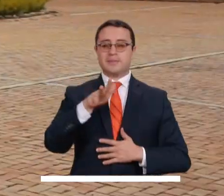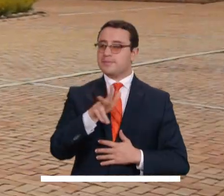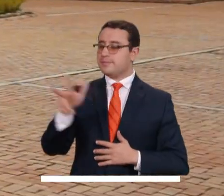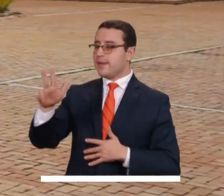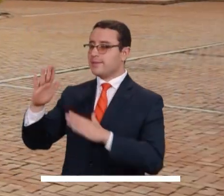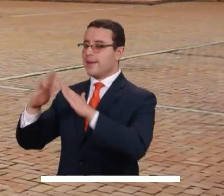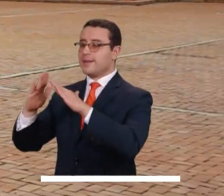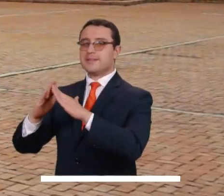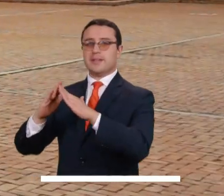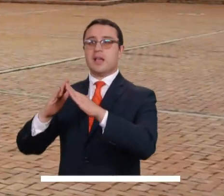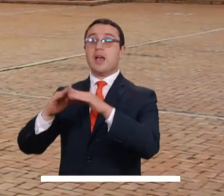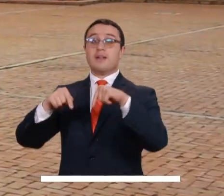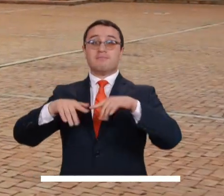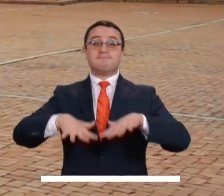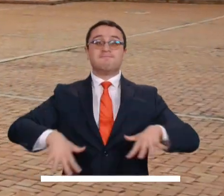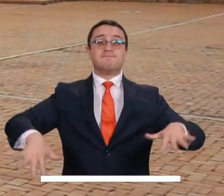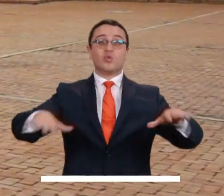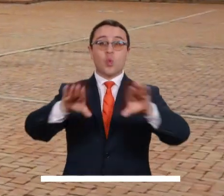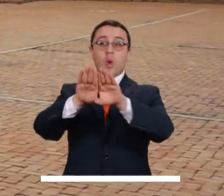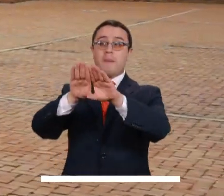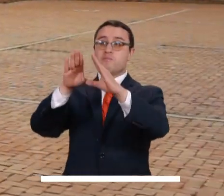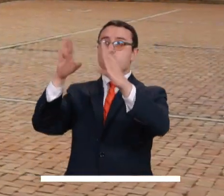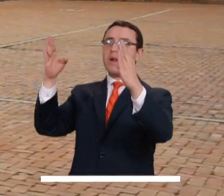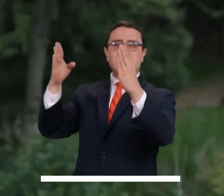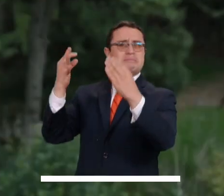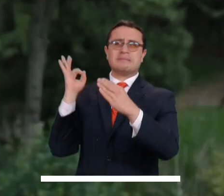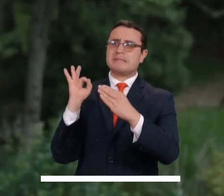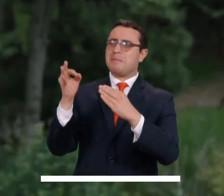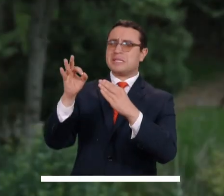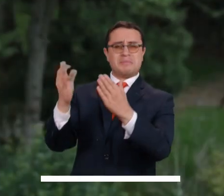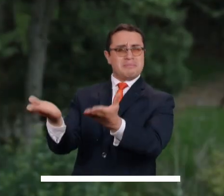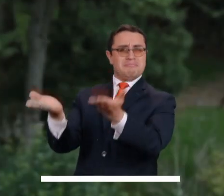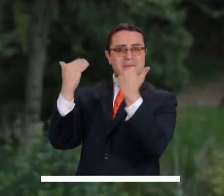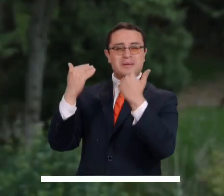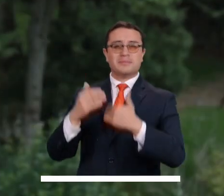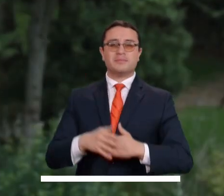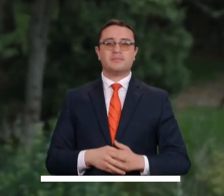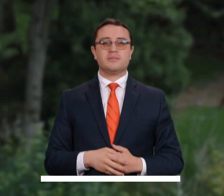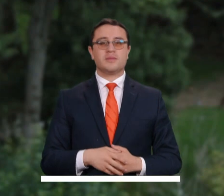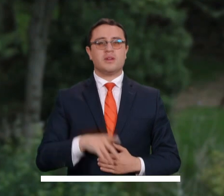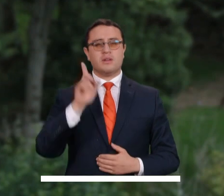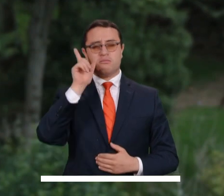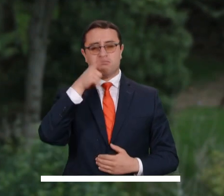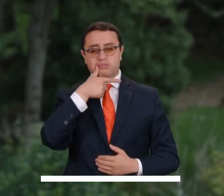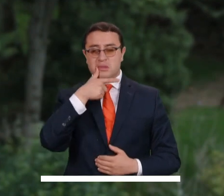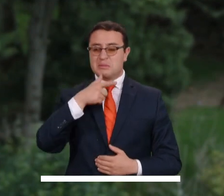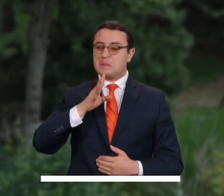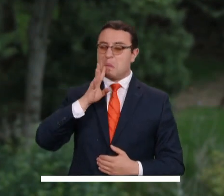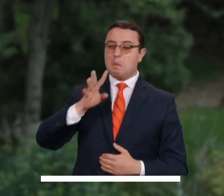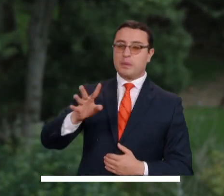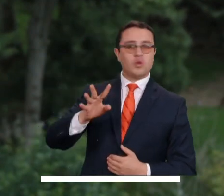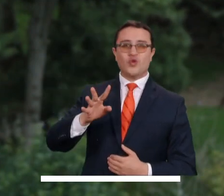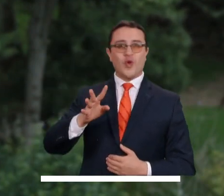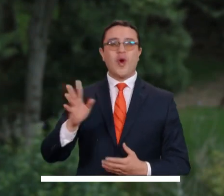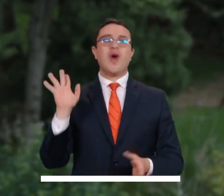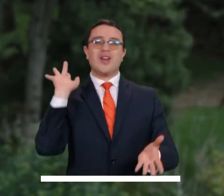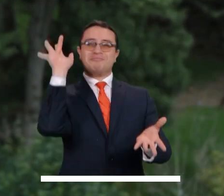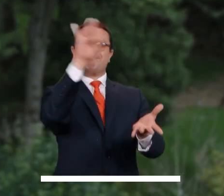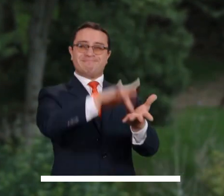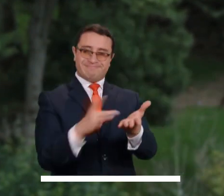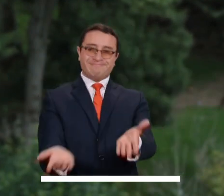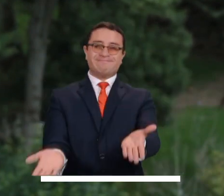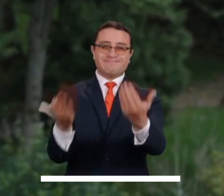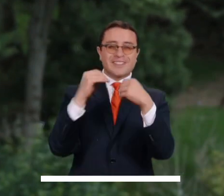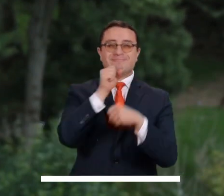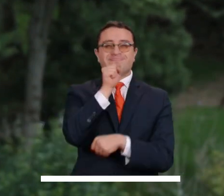casa. Las puertas de este lugar siempre están abiertas. La tristeza y el abandono no existen para los abuelos que llegan a la Ciudad de